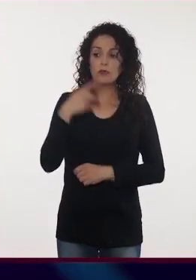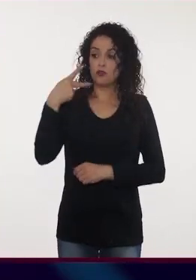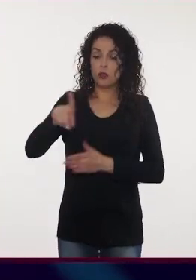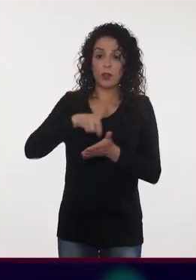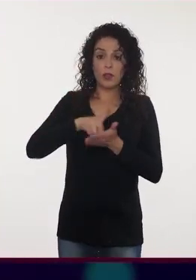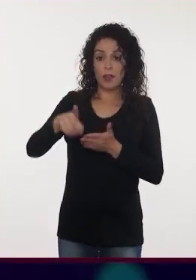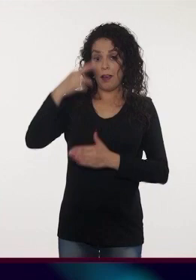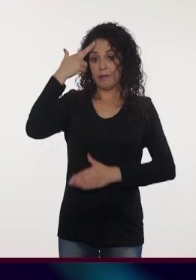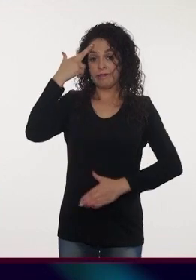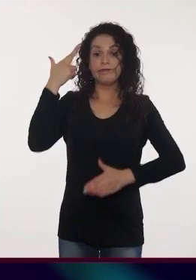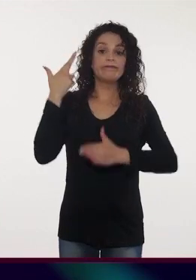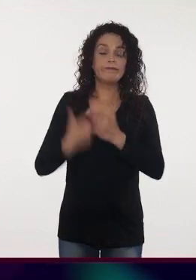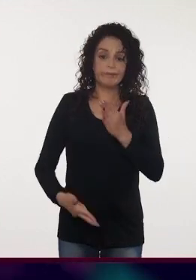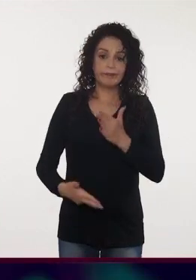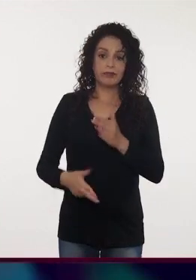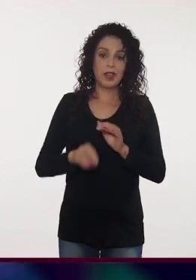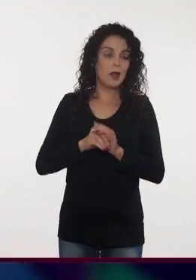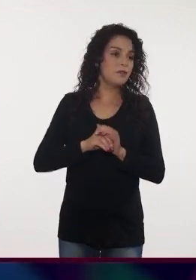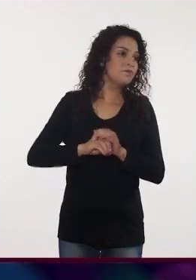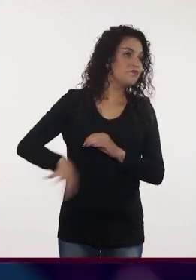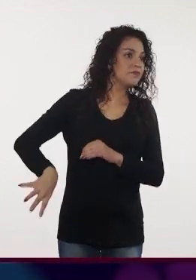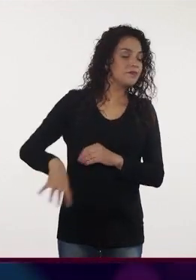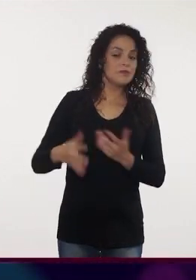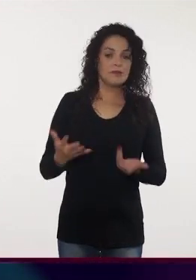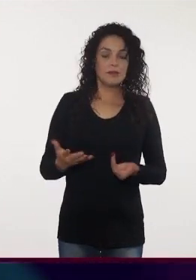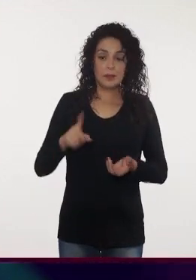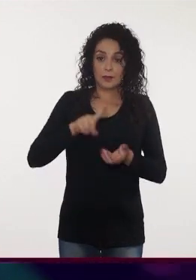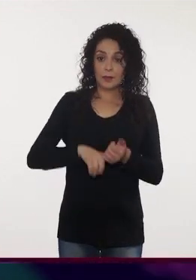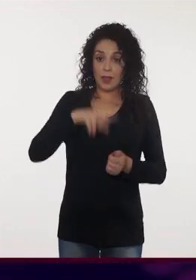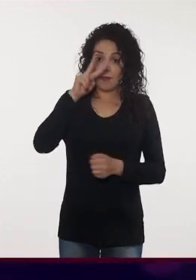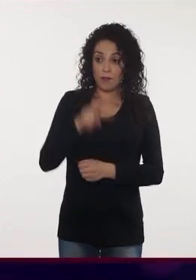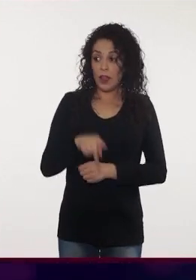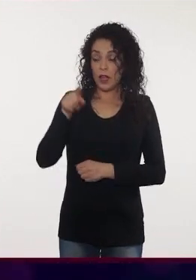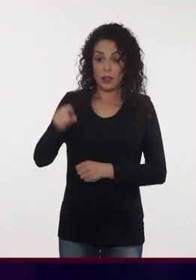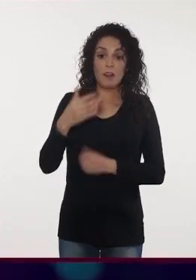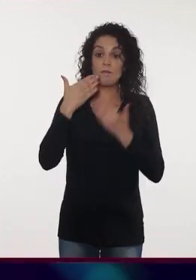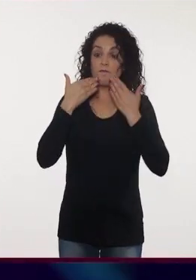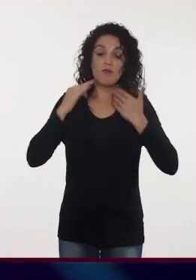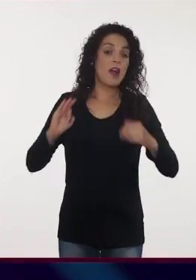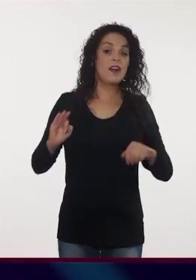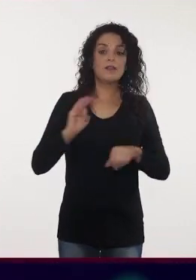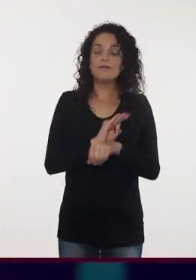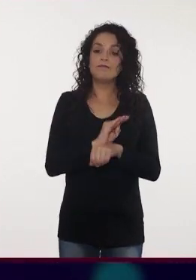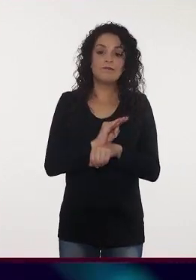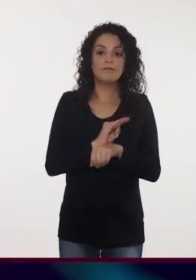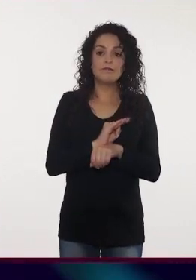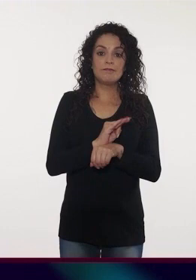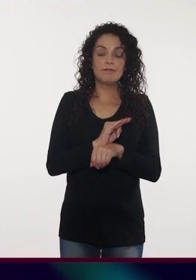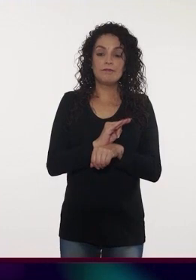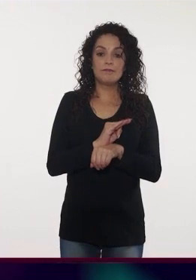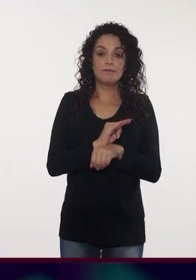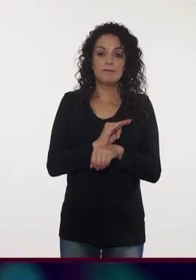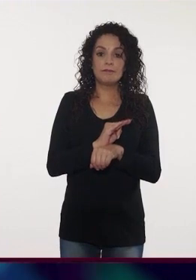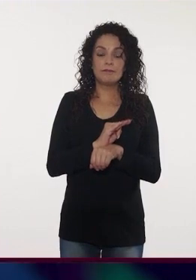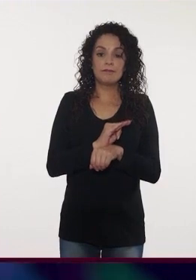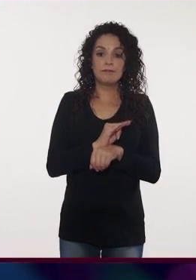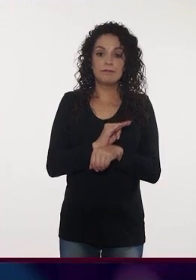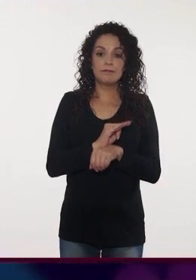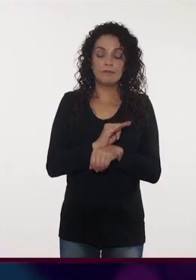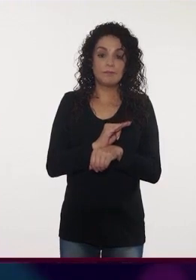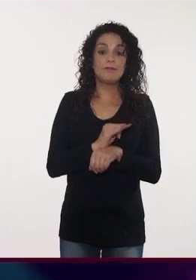sus derechos, las excluye y las pone en una situación vulnerable. La discriminación puede